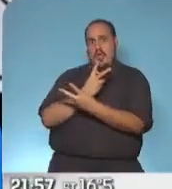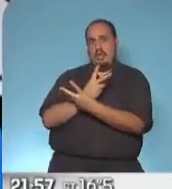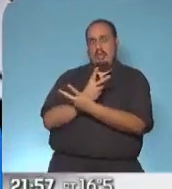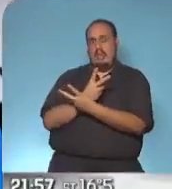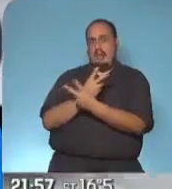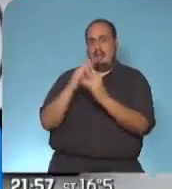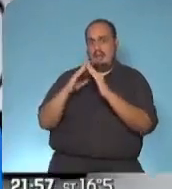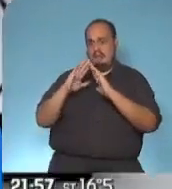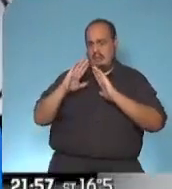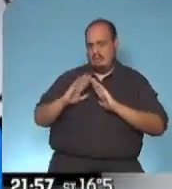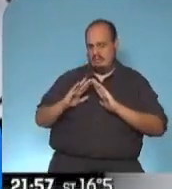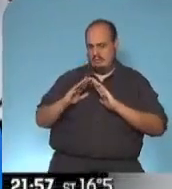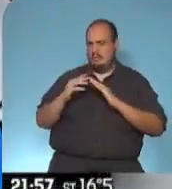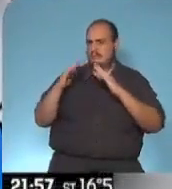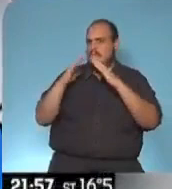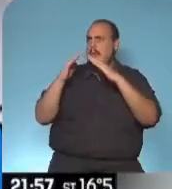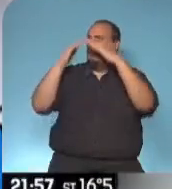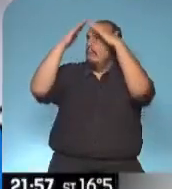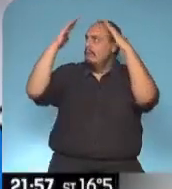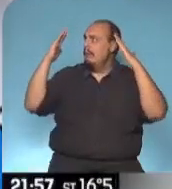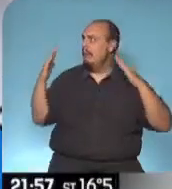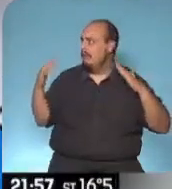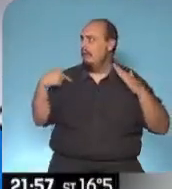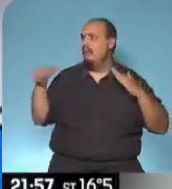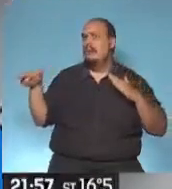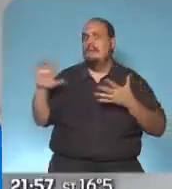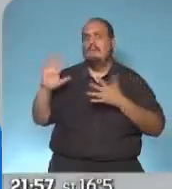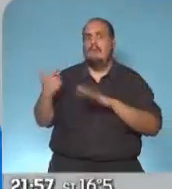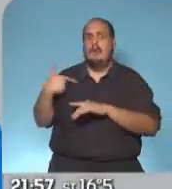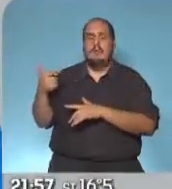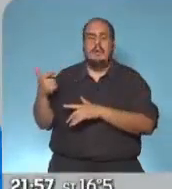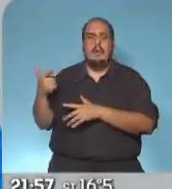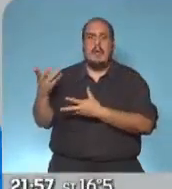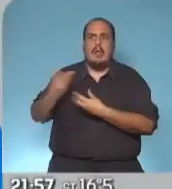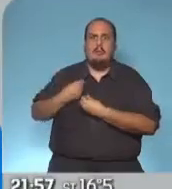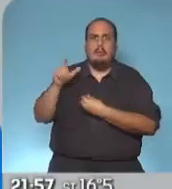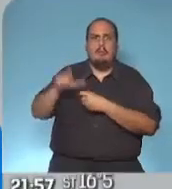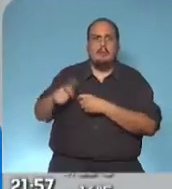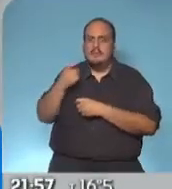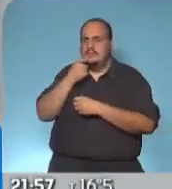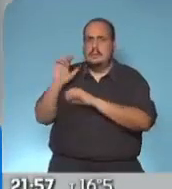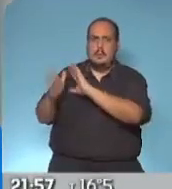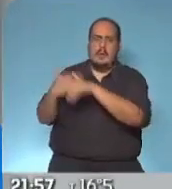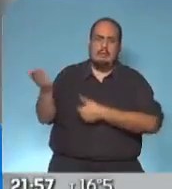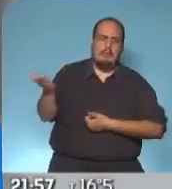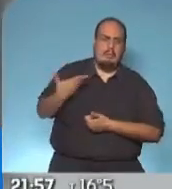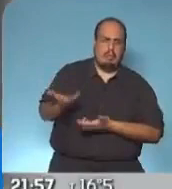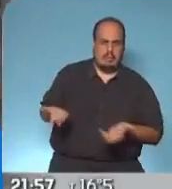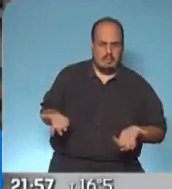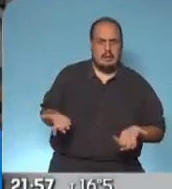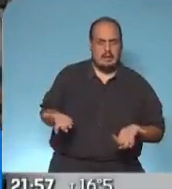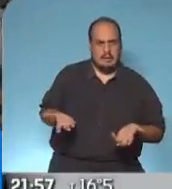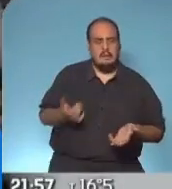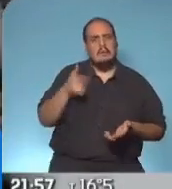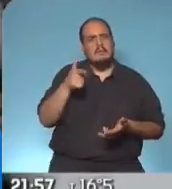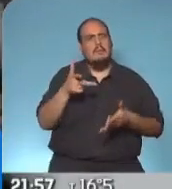tan preocupante y tanto tenemos que buscar de qué modo llegamos a estas situaciones, ¿no? Porque vos señalabas,